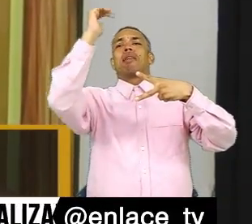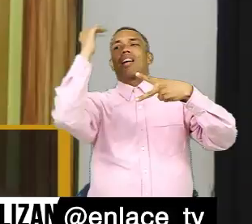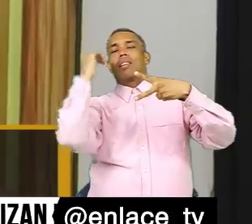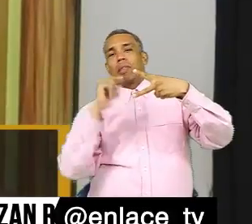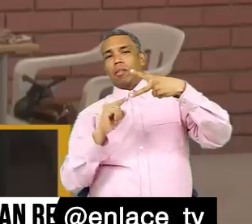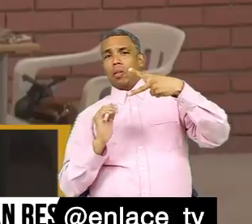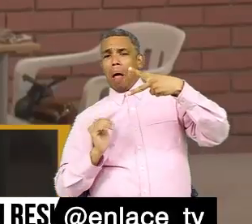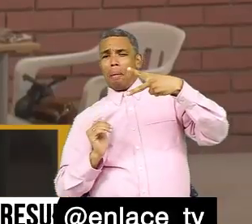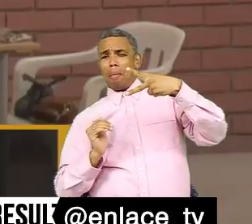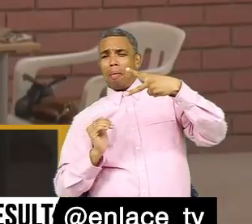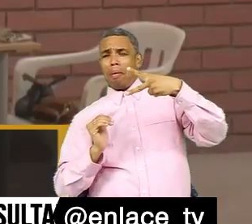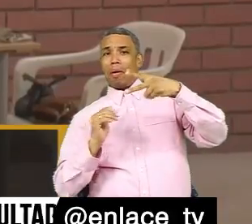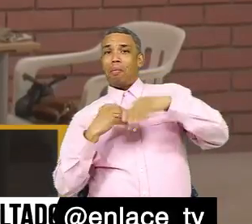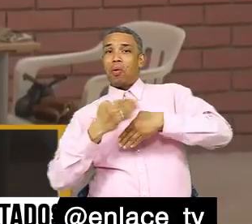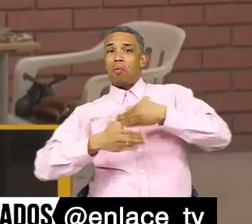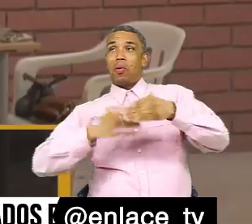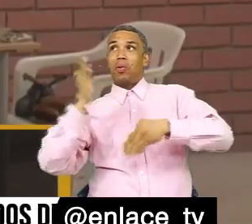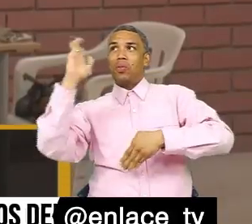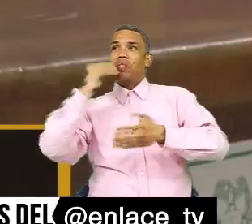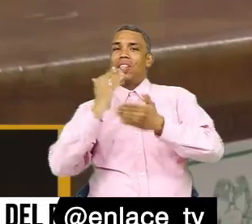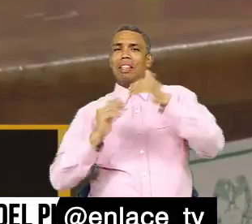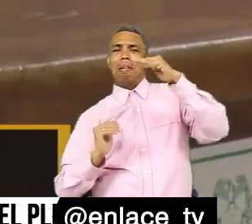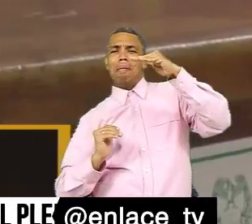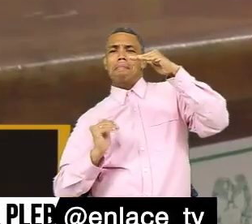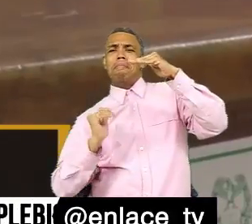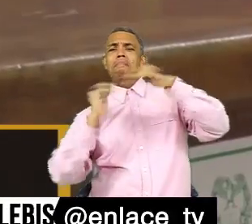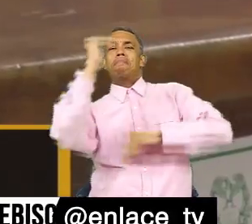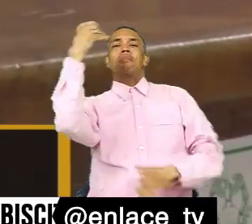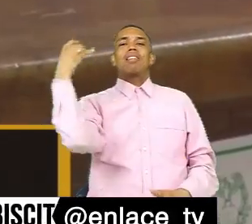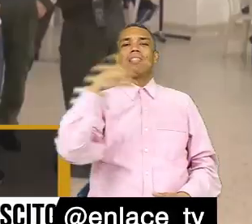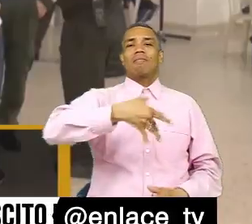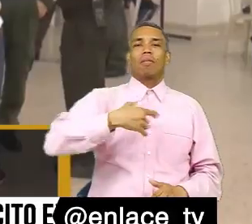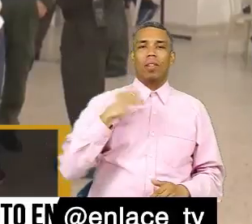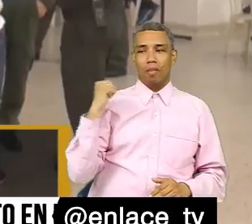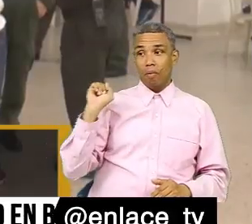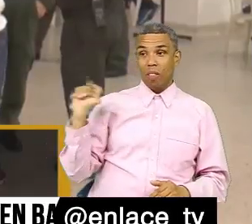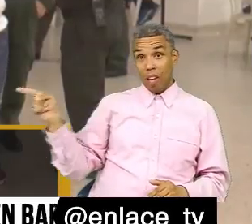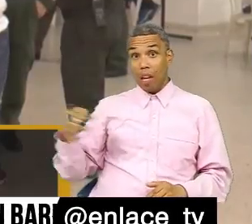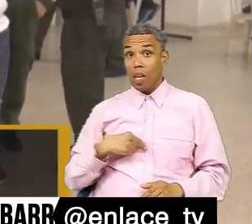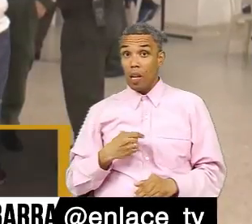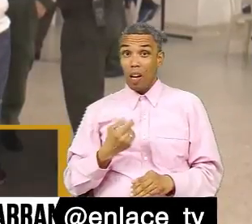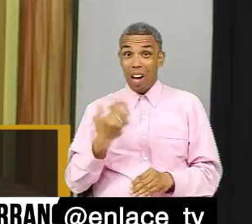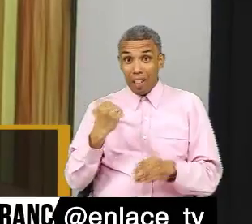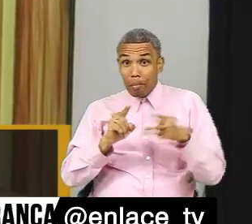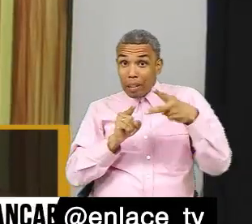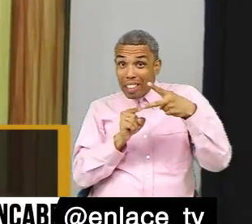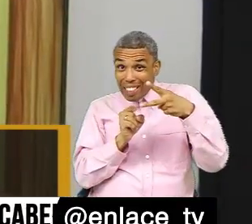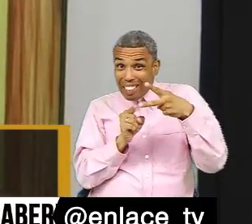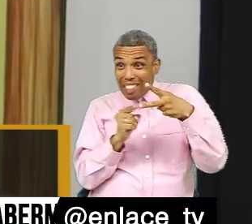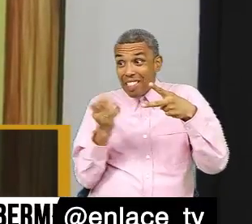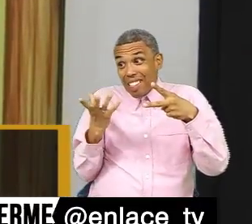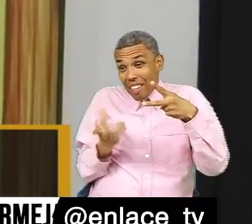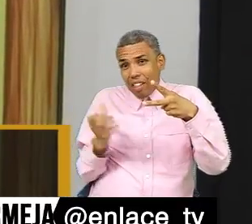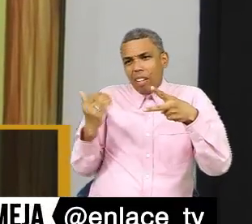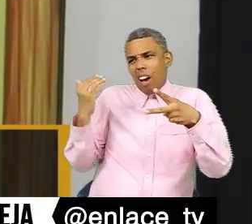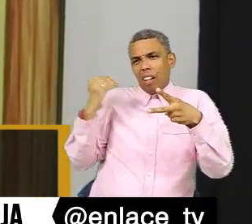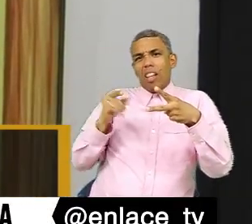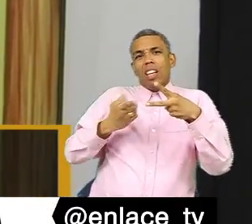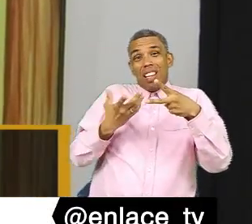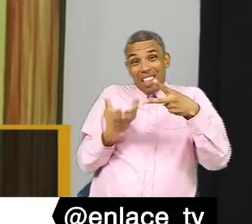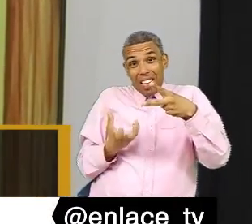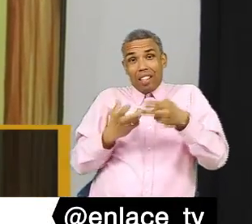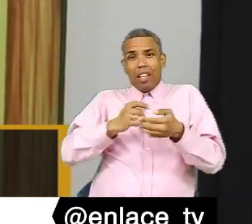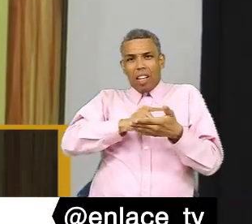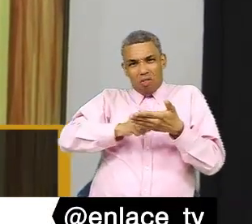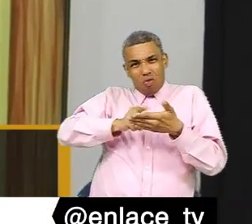resultados fueron favorables. La política santandereana lideró el no en Barranca Bermeja y la zona del Magdalena Medio. Bueno, yo estuve especialmente en Barranca